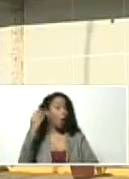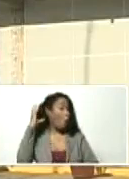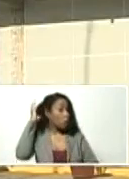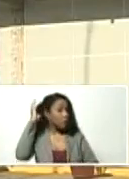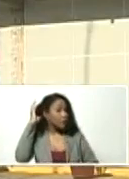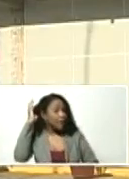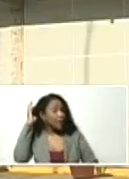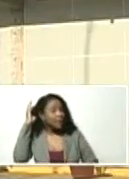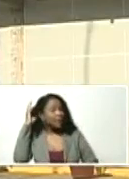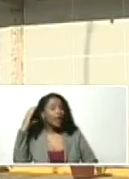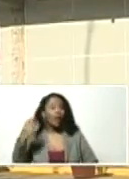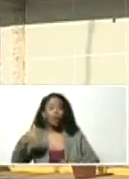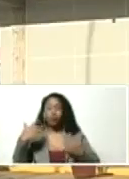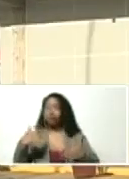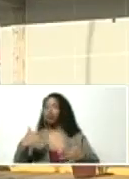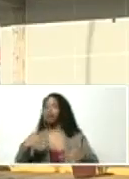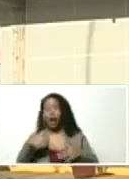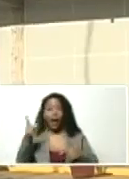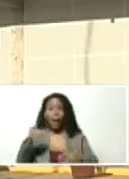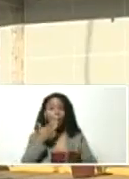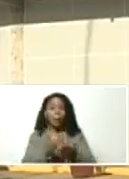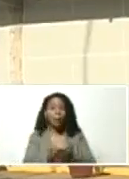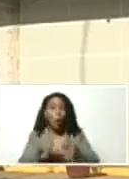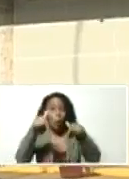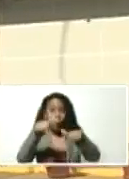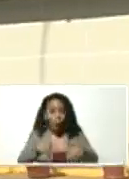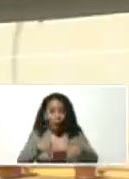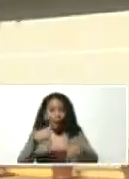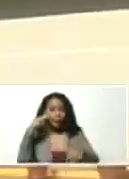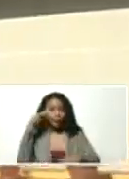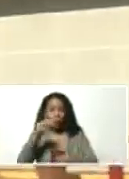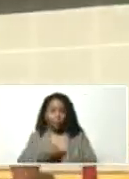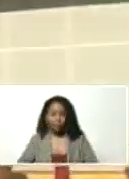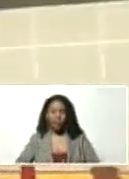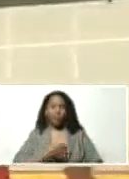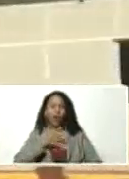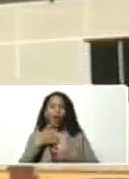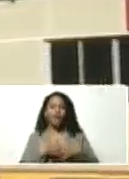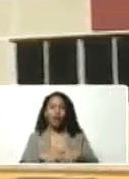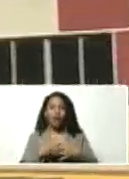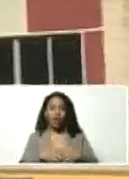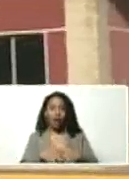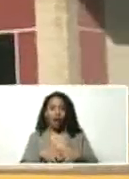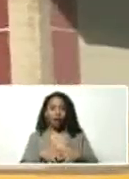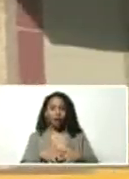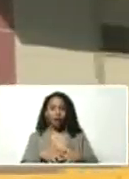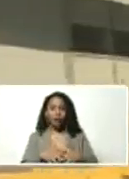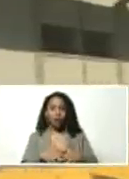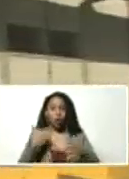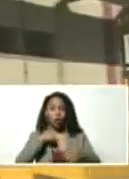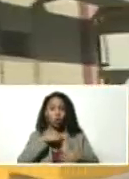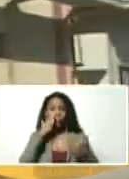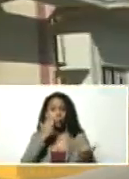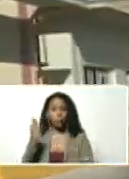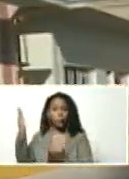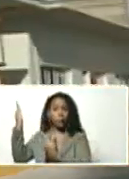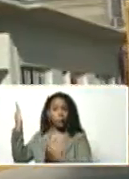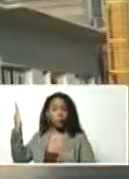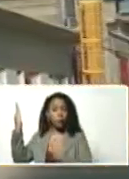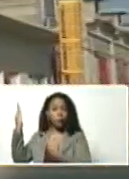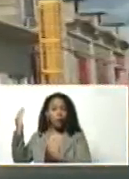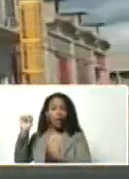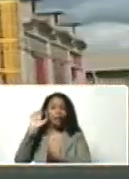de conciencia que nos ha permitido hoy ver renacer nuestra industria. Esto que hoy estamos viendo, sin duda, tiene tres